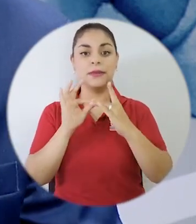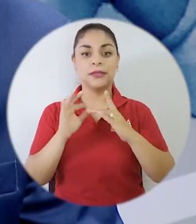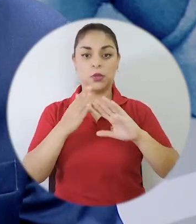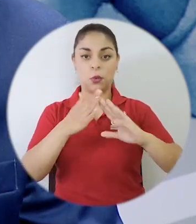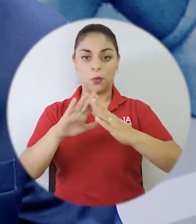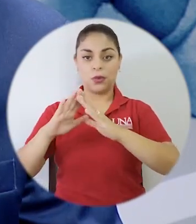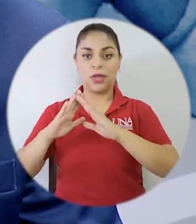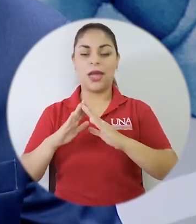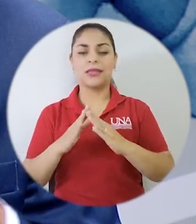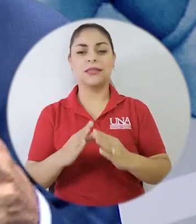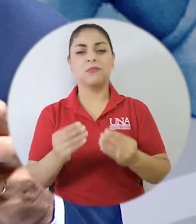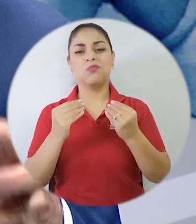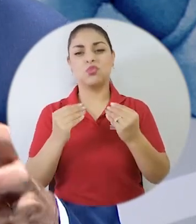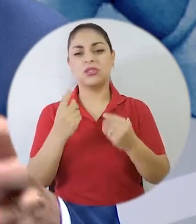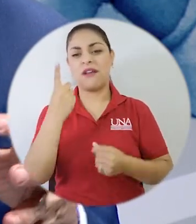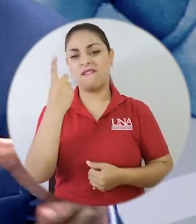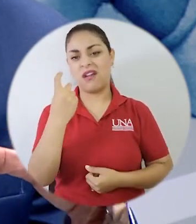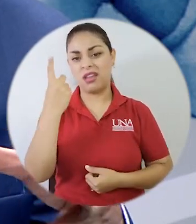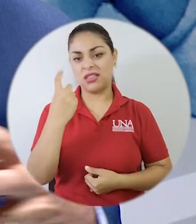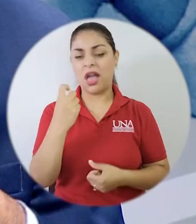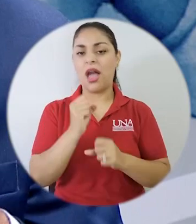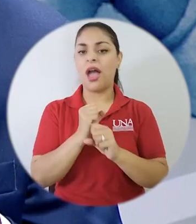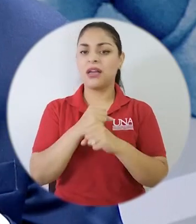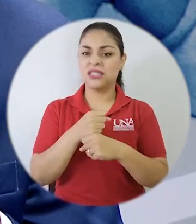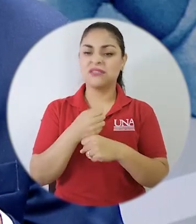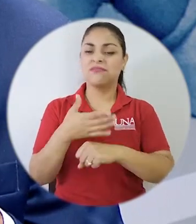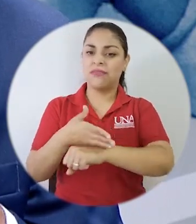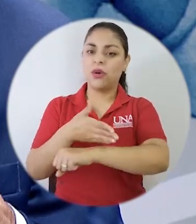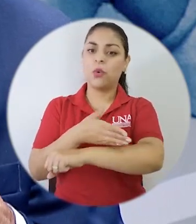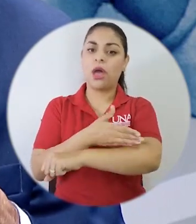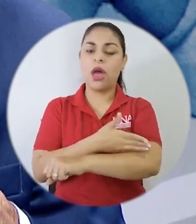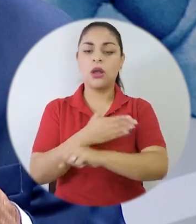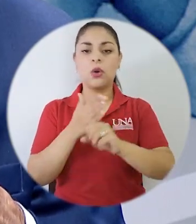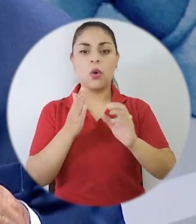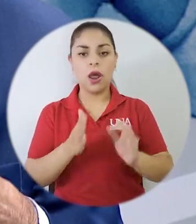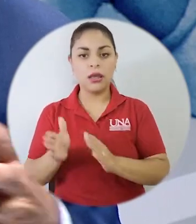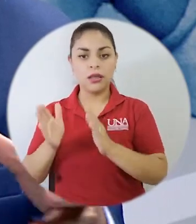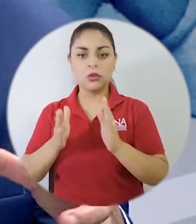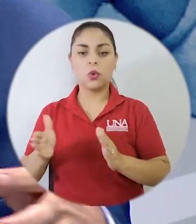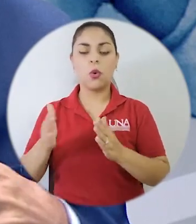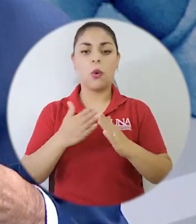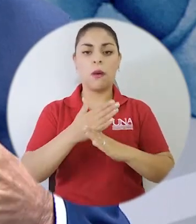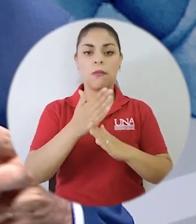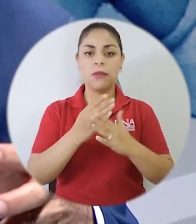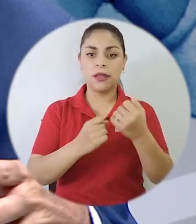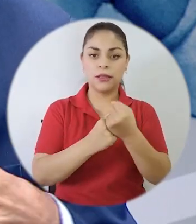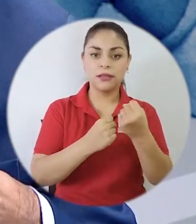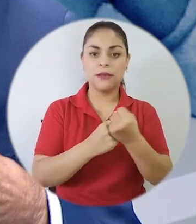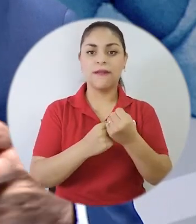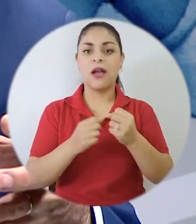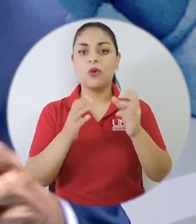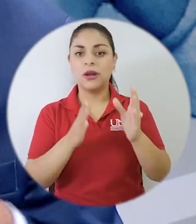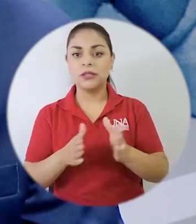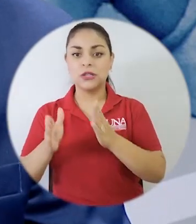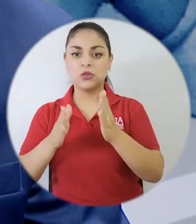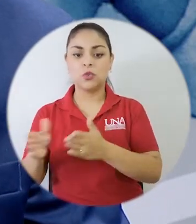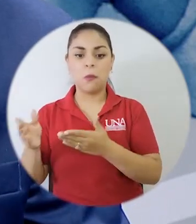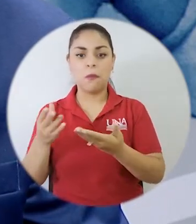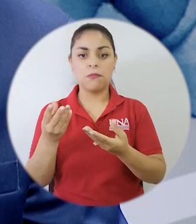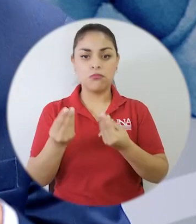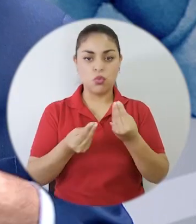todo en las comunidades donde tanta falta está haciendo, digamos, mejorar la organización cooperativa, la